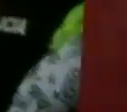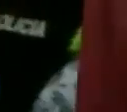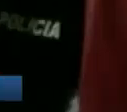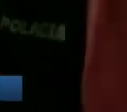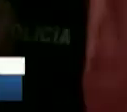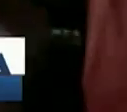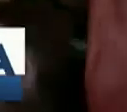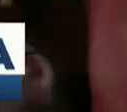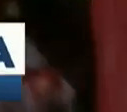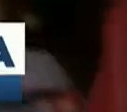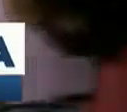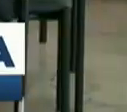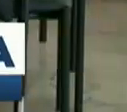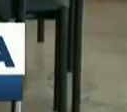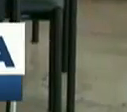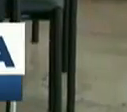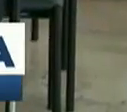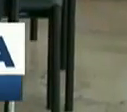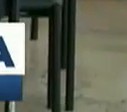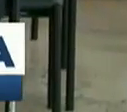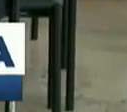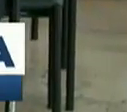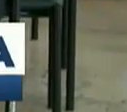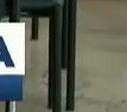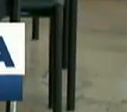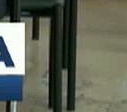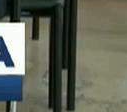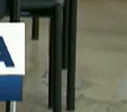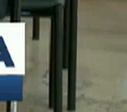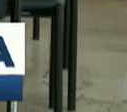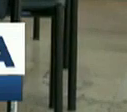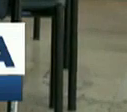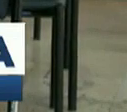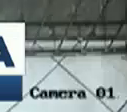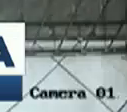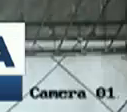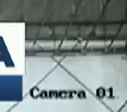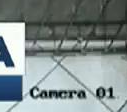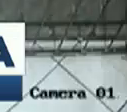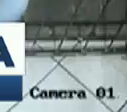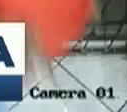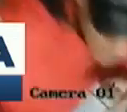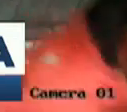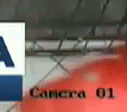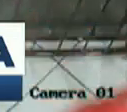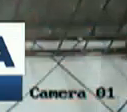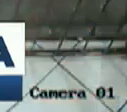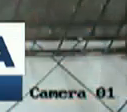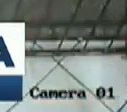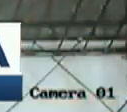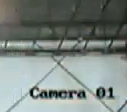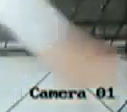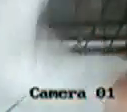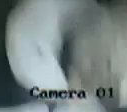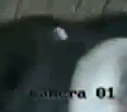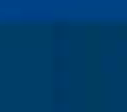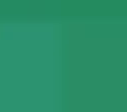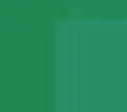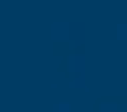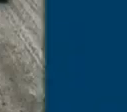Desarticulan banda que le integraban extranjeros y un ecuatoriano. La organización sería responsable de robo a mano armada en el sur de Quito.